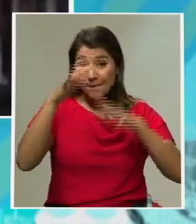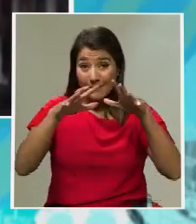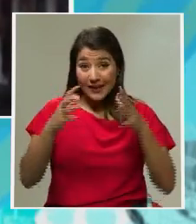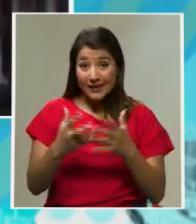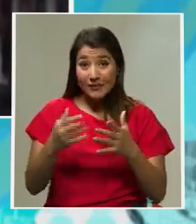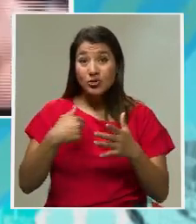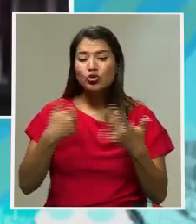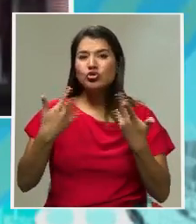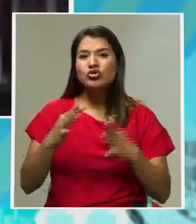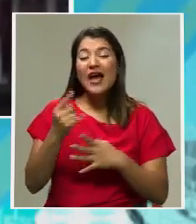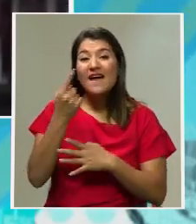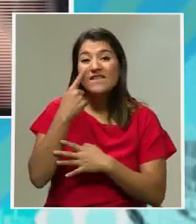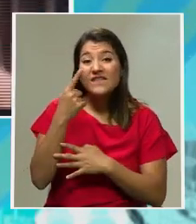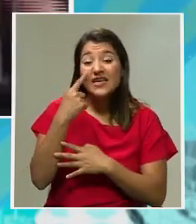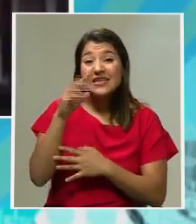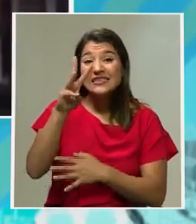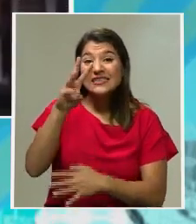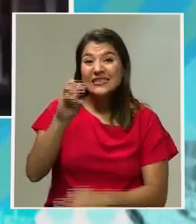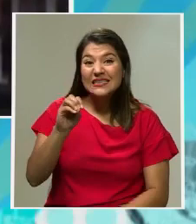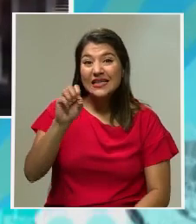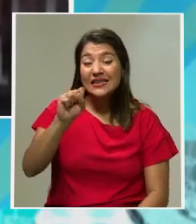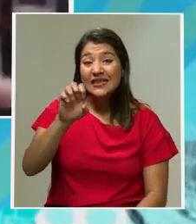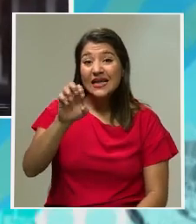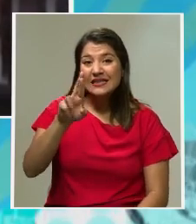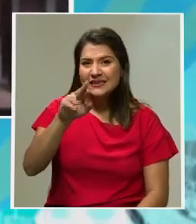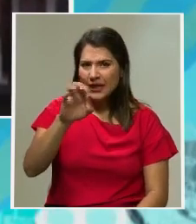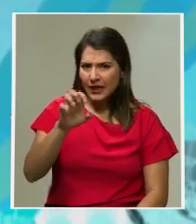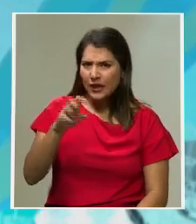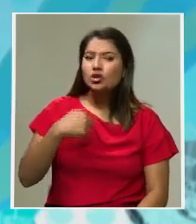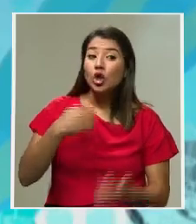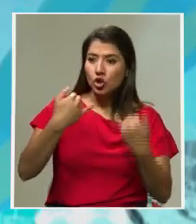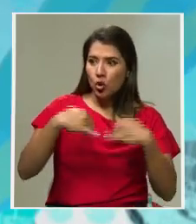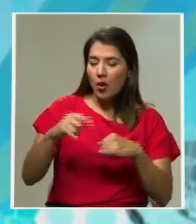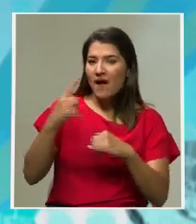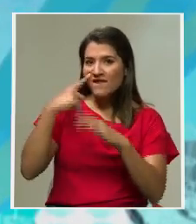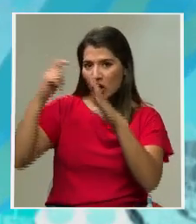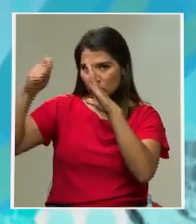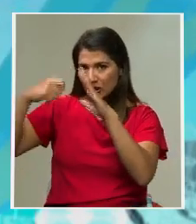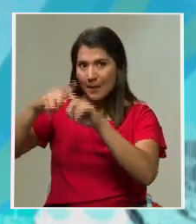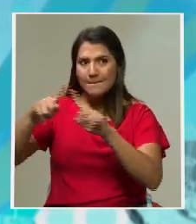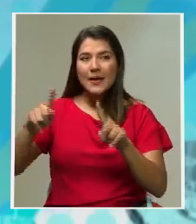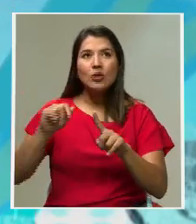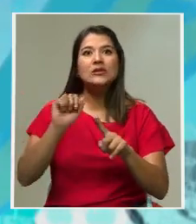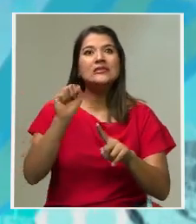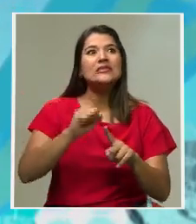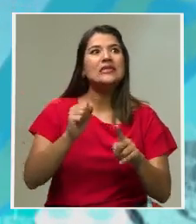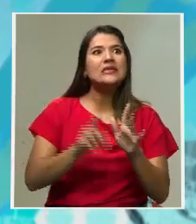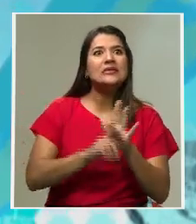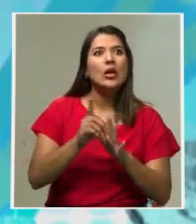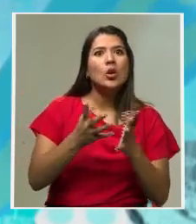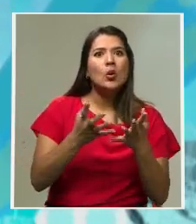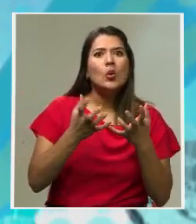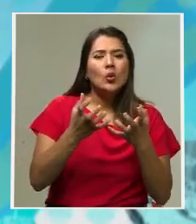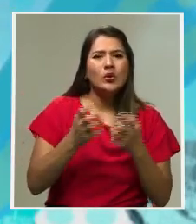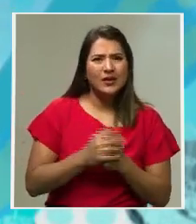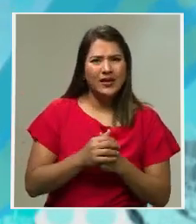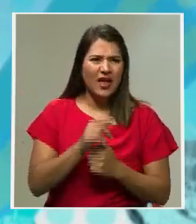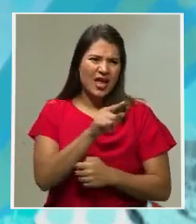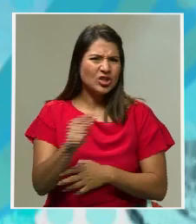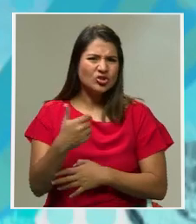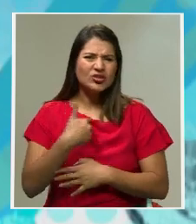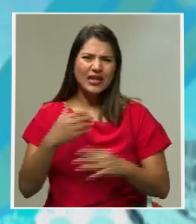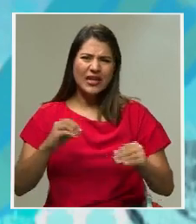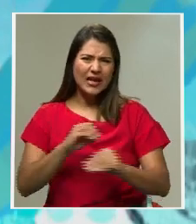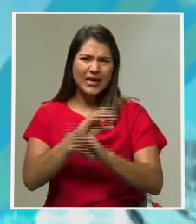decir, sigo viendo cine, pero es una adicción. Ellos lo tienen muy claro, te terminan el